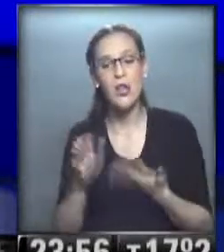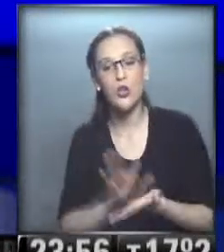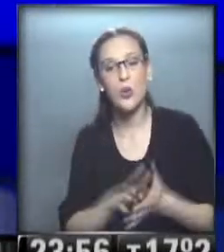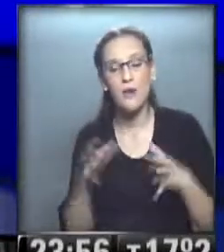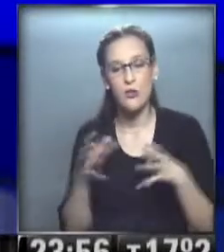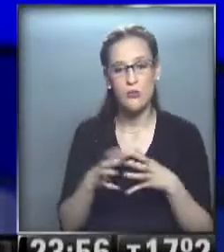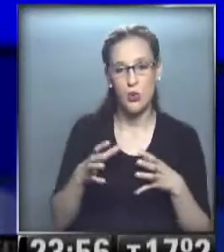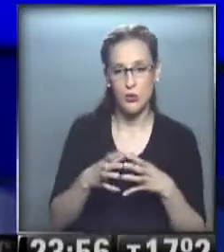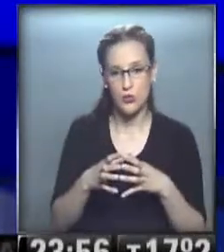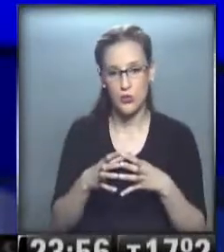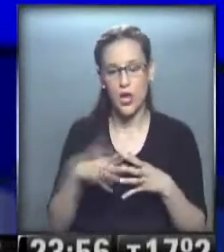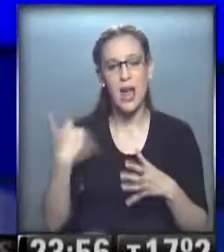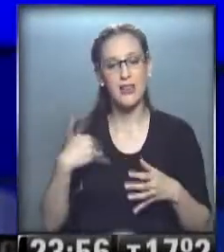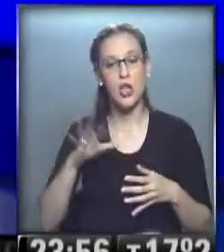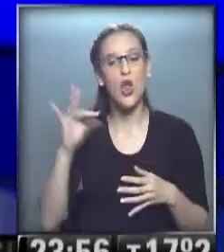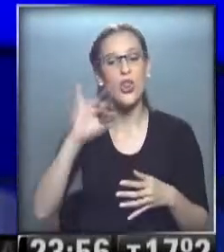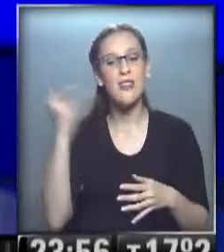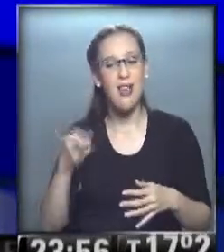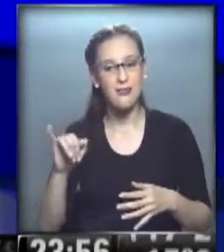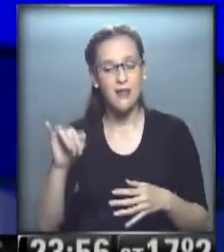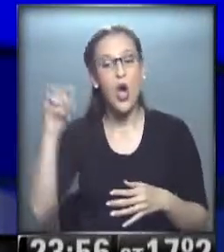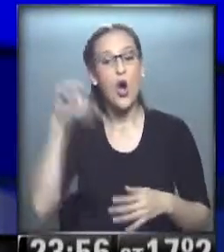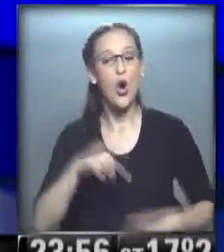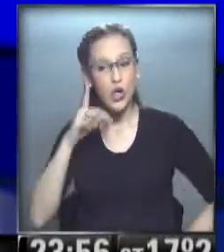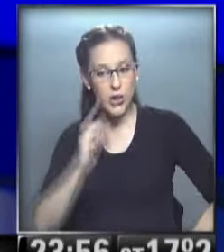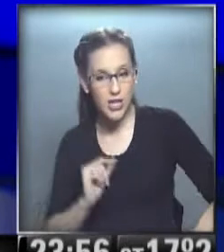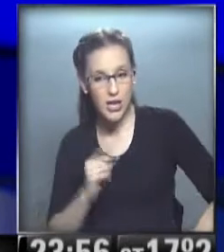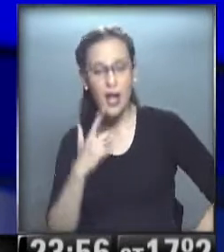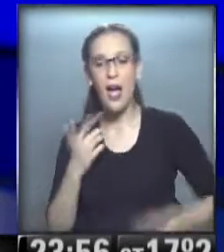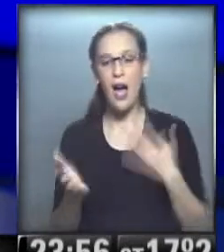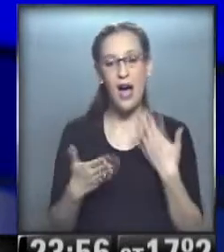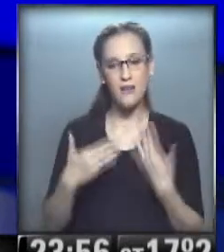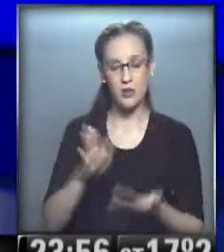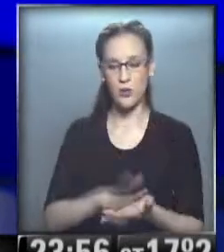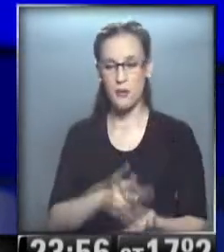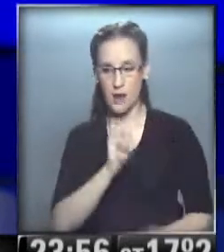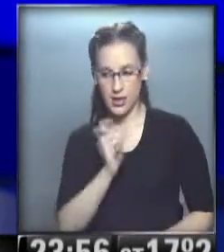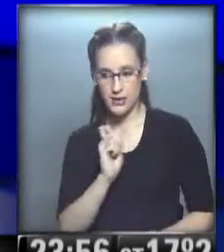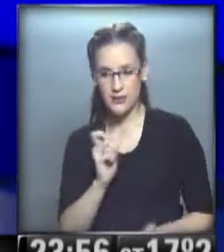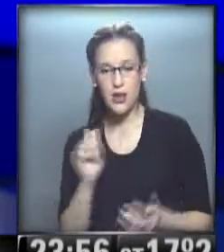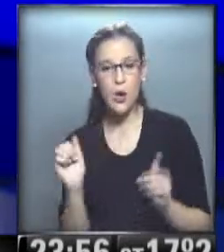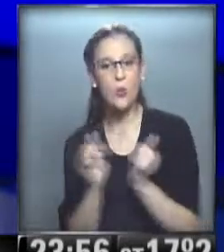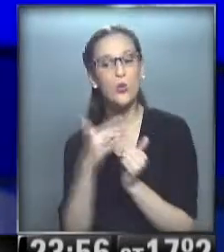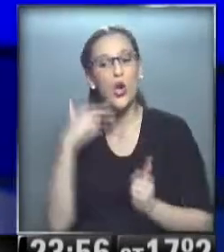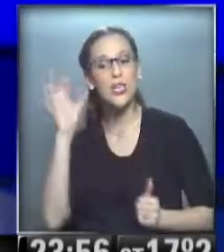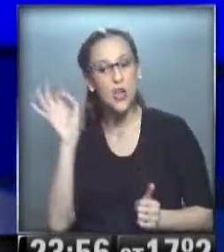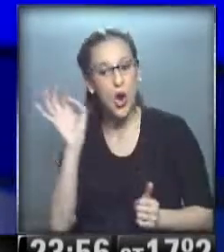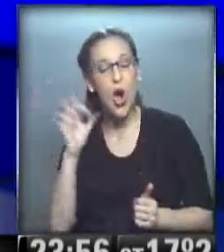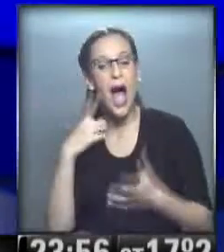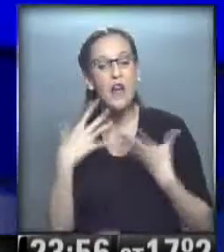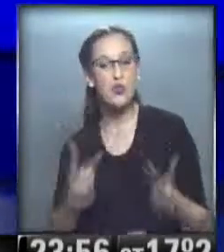caso del argentino, y de Ramón Díaz, que en la jornada de hoy habló en conferencia de prensa con su hijo, Emiliano, y ayudante de